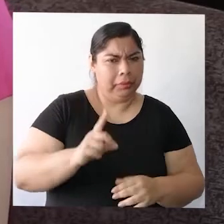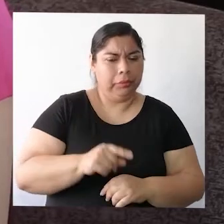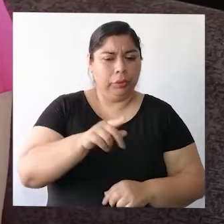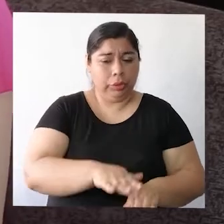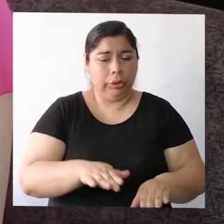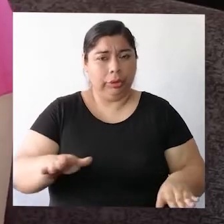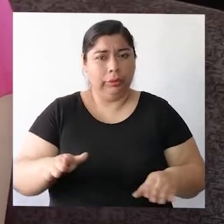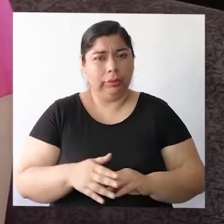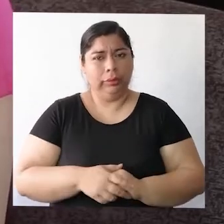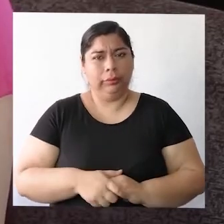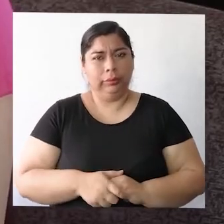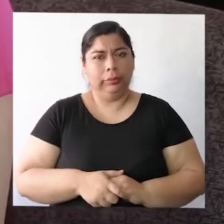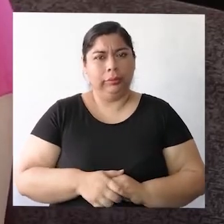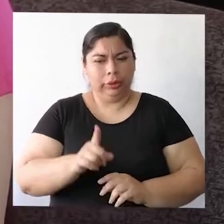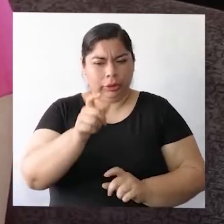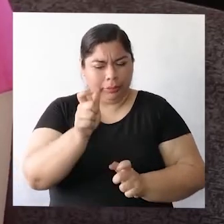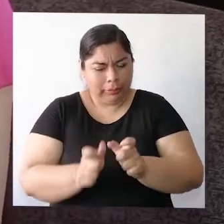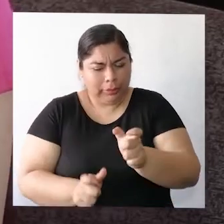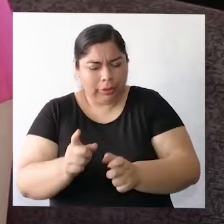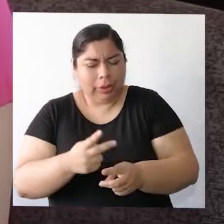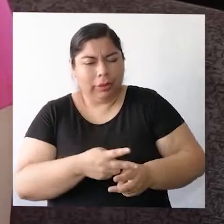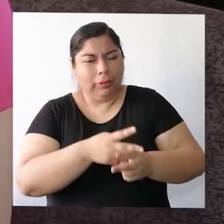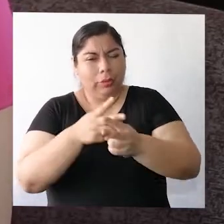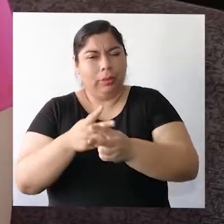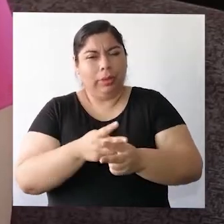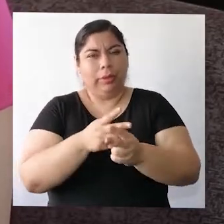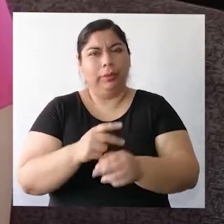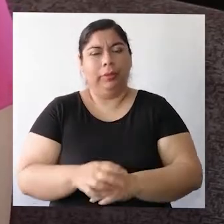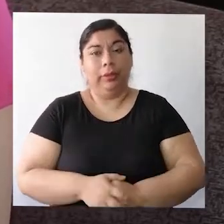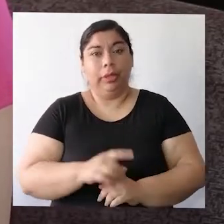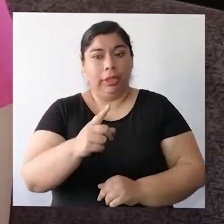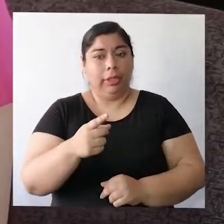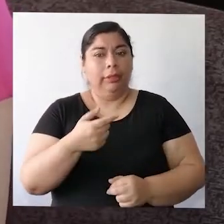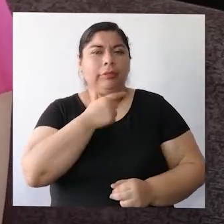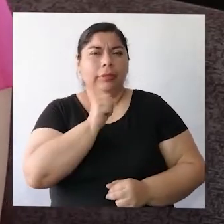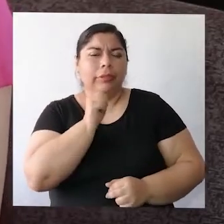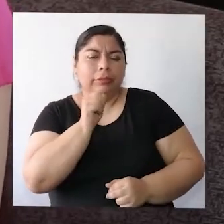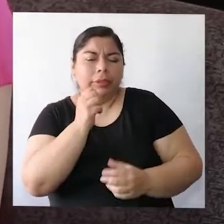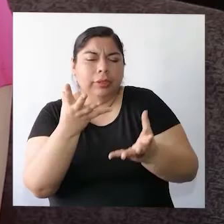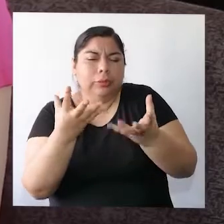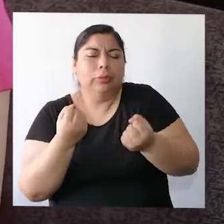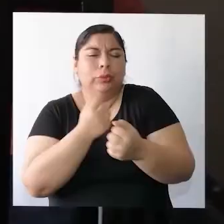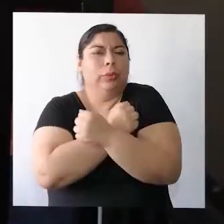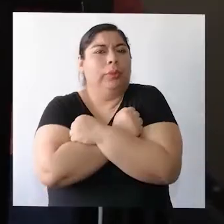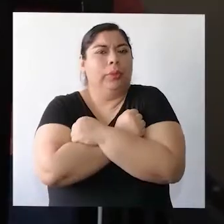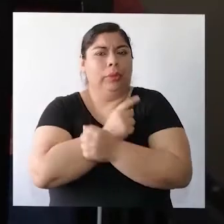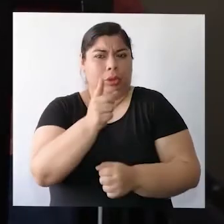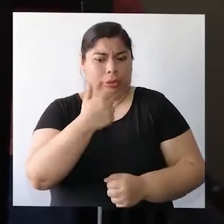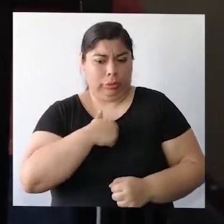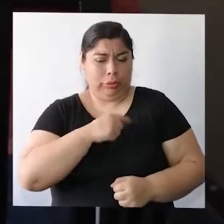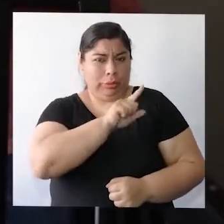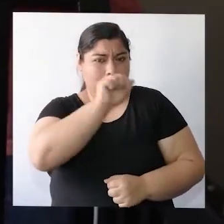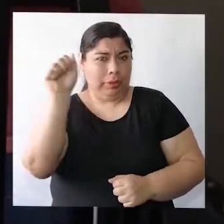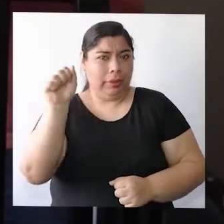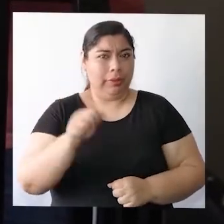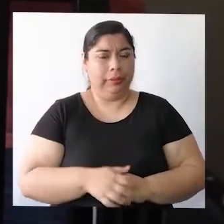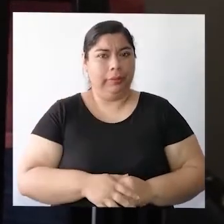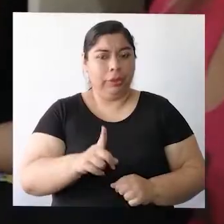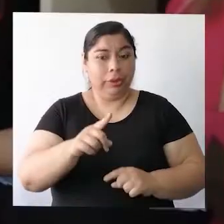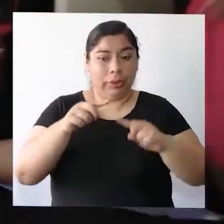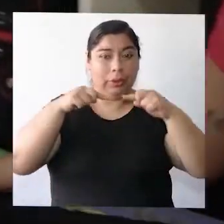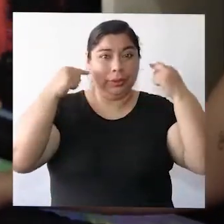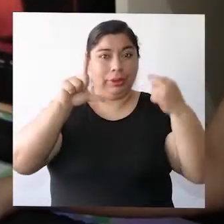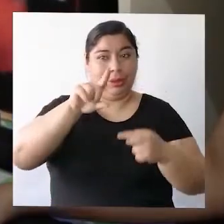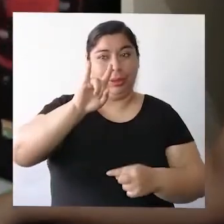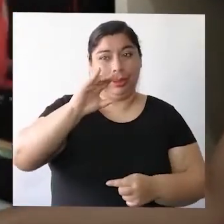porque los niños son seres tan frágiles en realidad que necesitan de tanto amor que se lo ganan solos. O